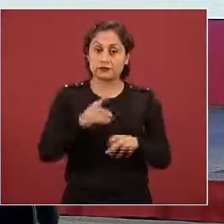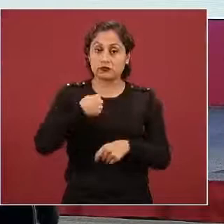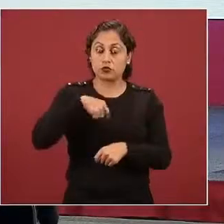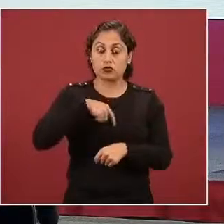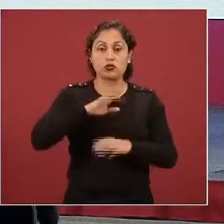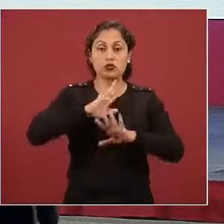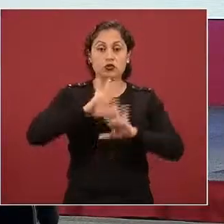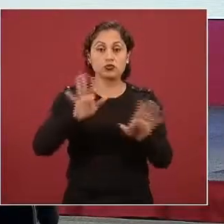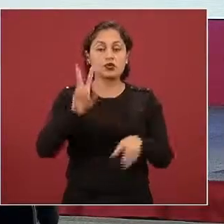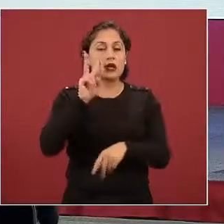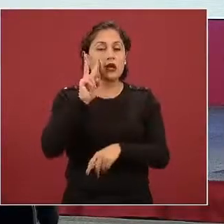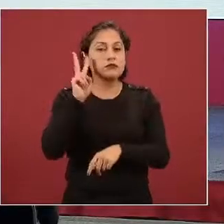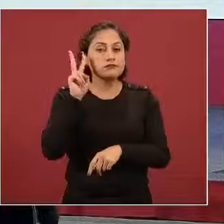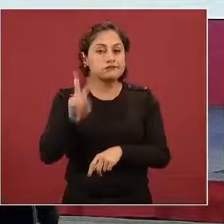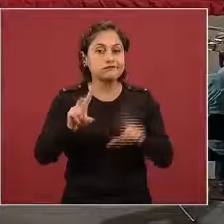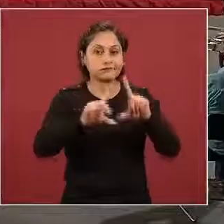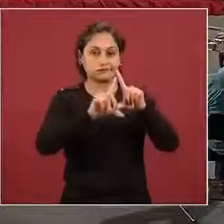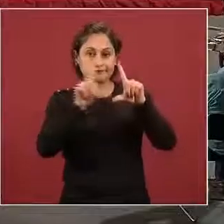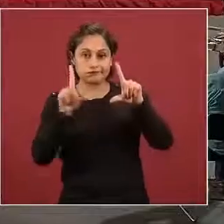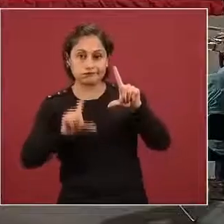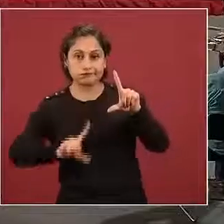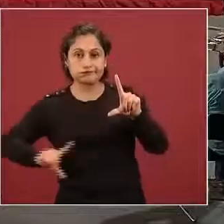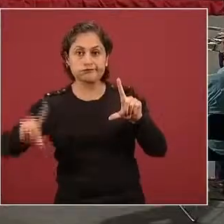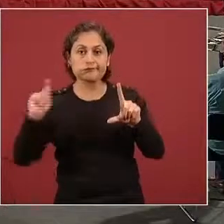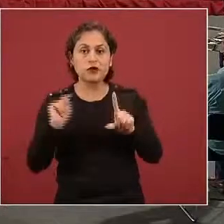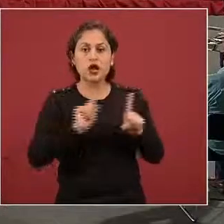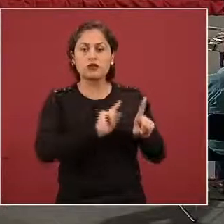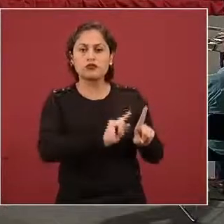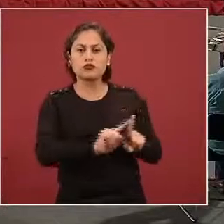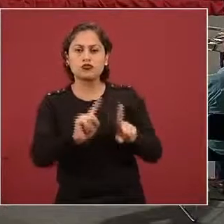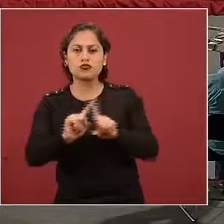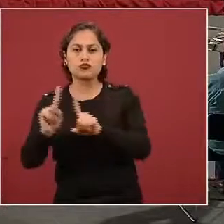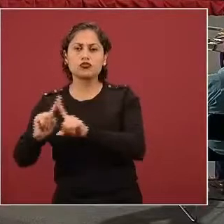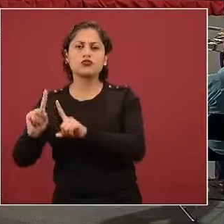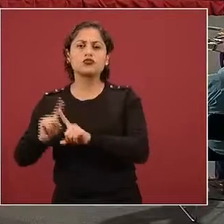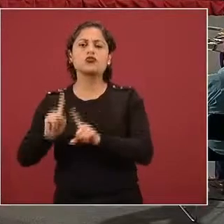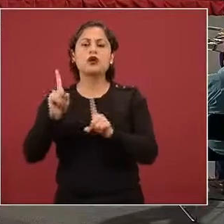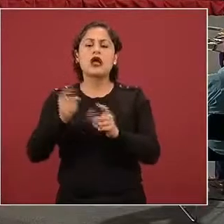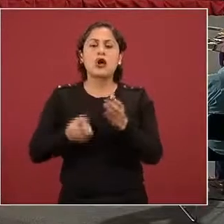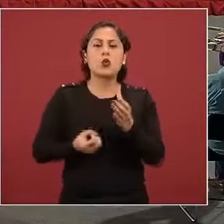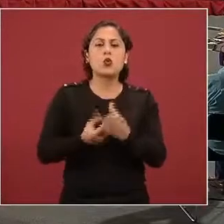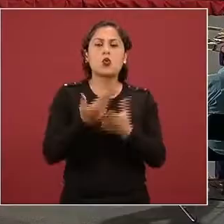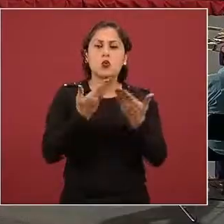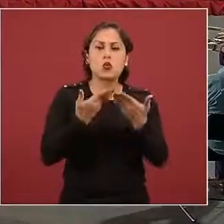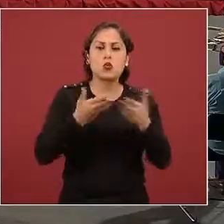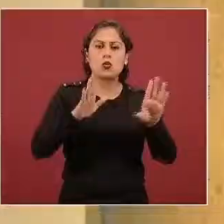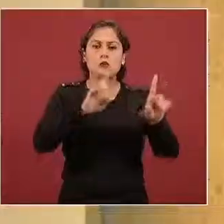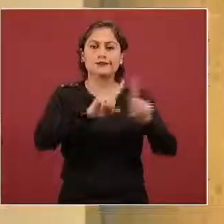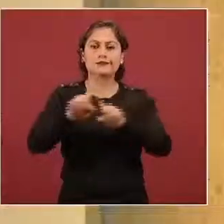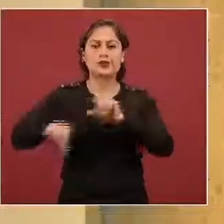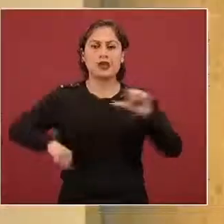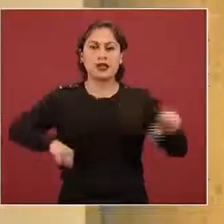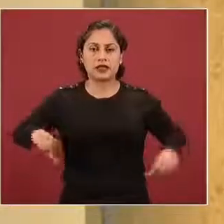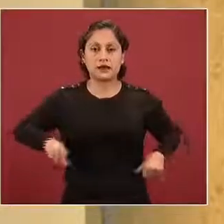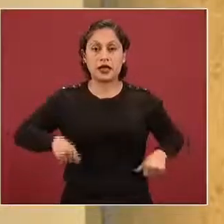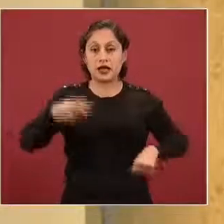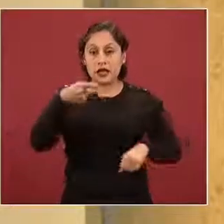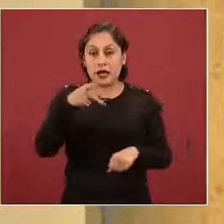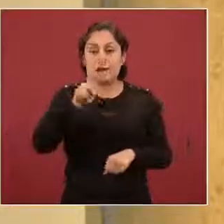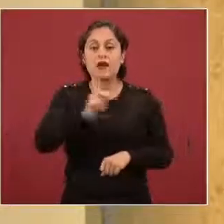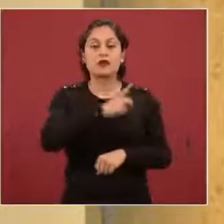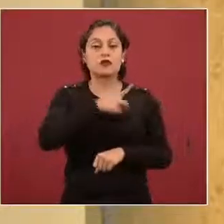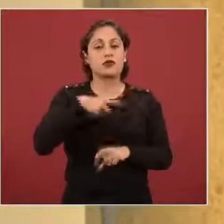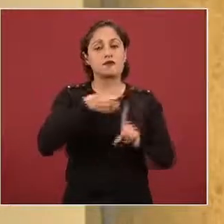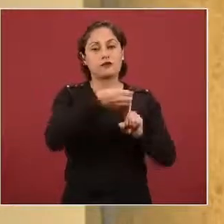abriendo las distintas actividades y lo que hemos procurado es que esta apertura de las actividades se haga de una manera calculada,